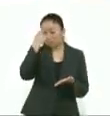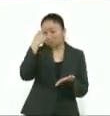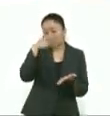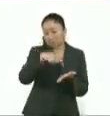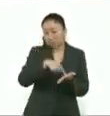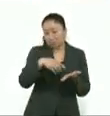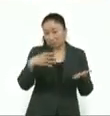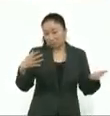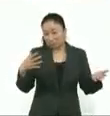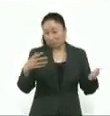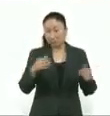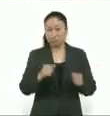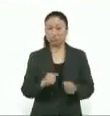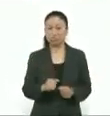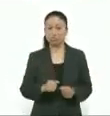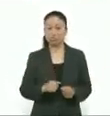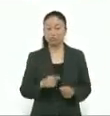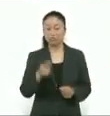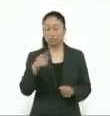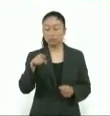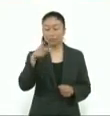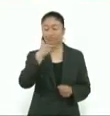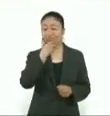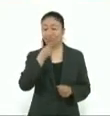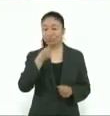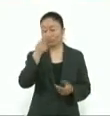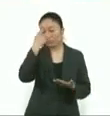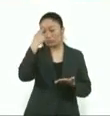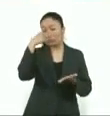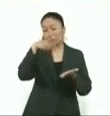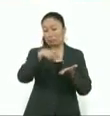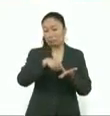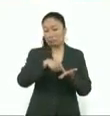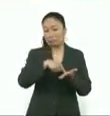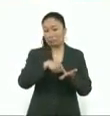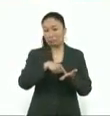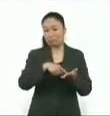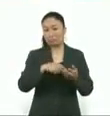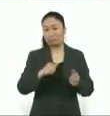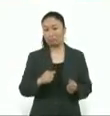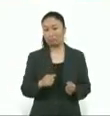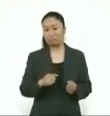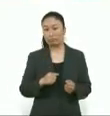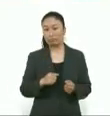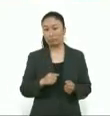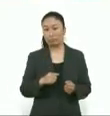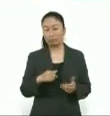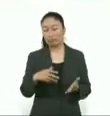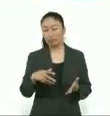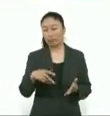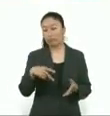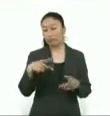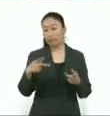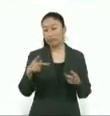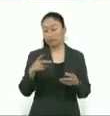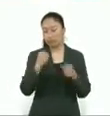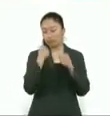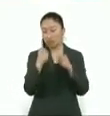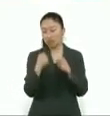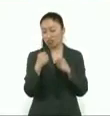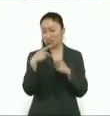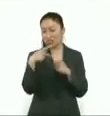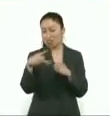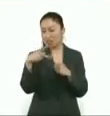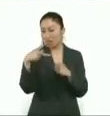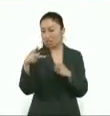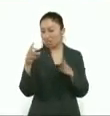Creyeron que el poder les estaba escriturado. Y lo primero que me encuentro cuando voy